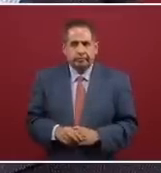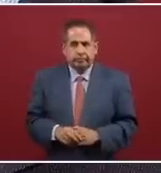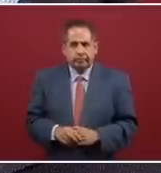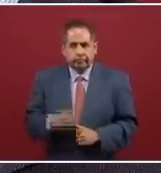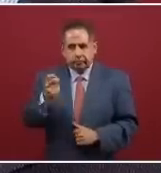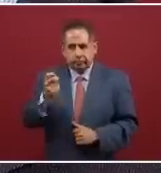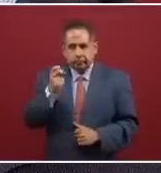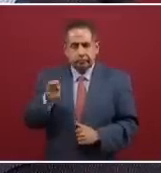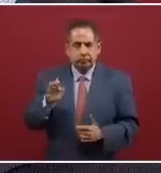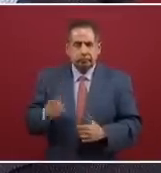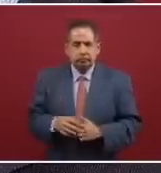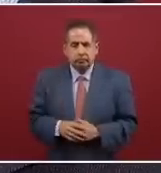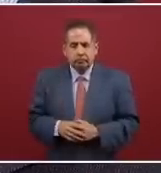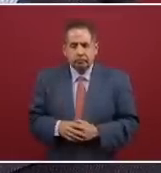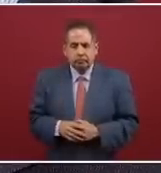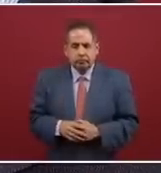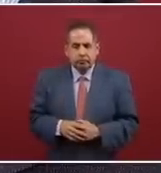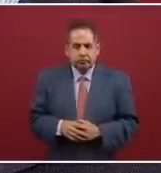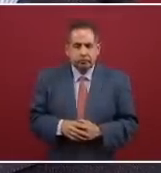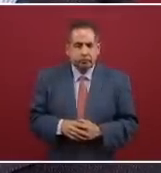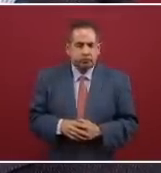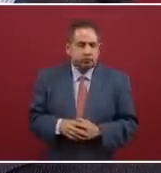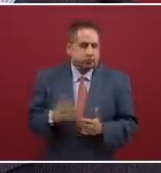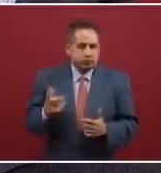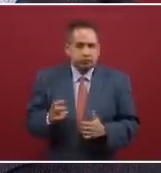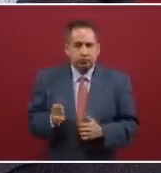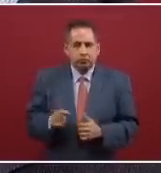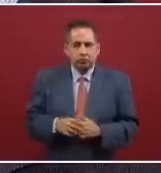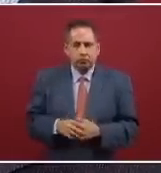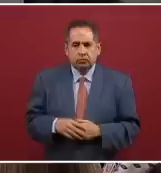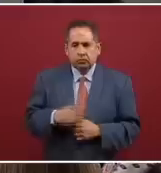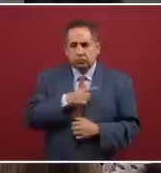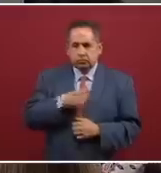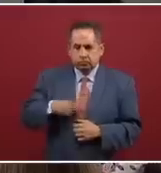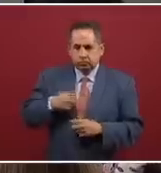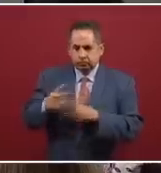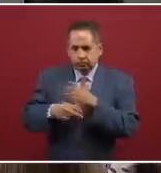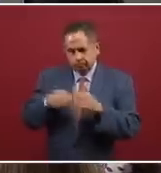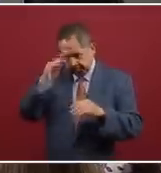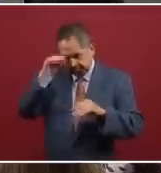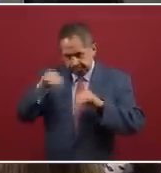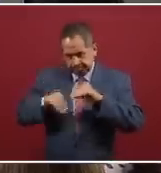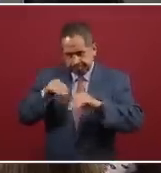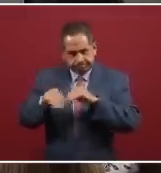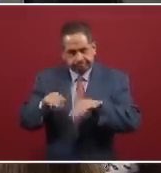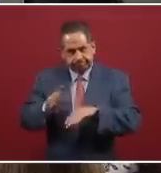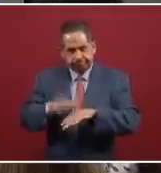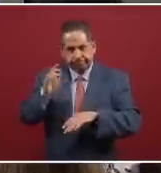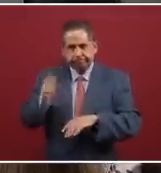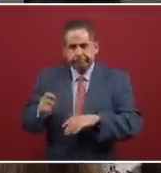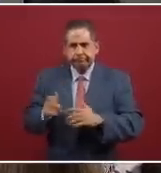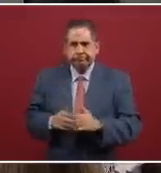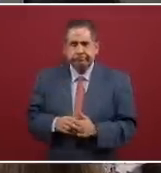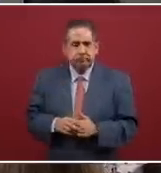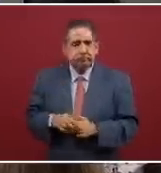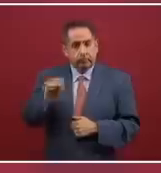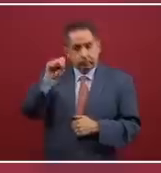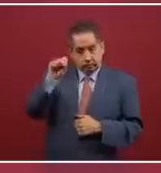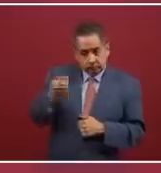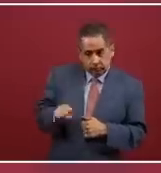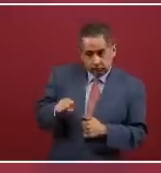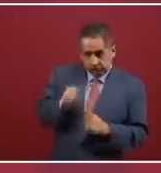entonces este tenemos que desarrollar el sur